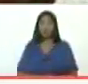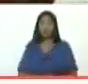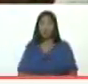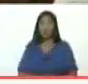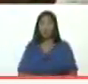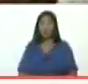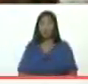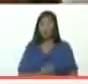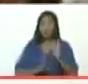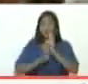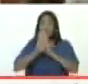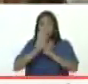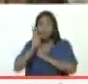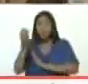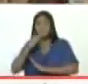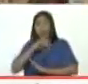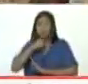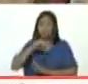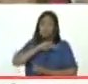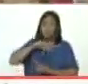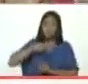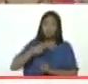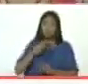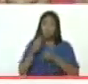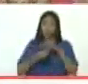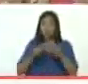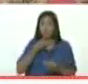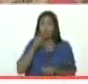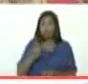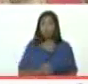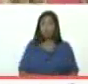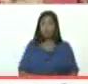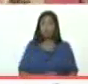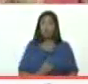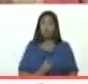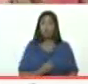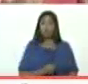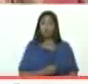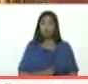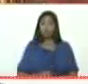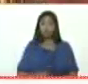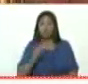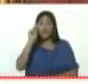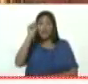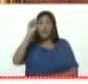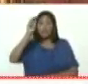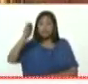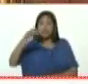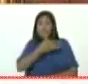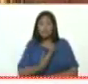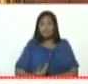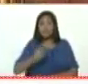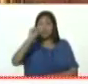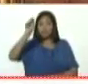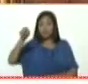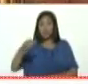Vamos a avanzar con lo que tenemos a hacer la mejor. Señor, a Winston le toca otro papel. Creo que lo ha cumplido bien.